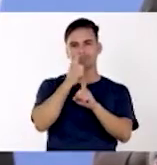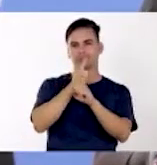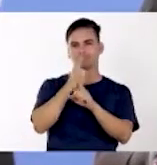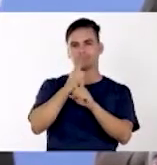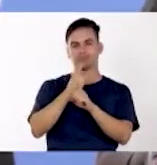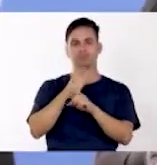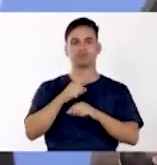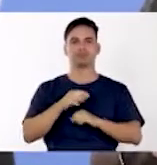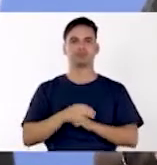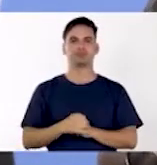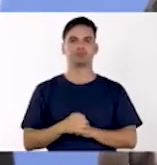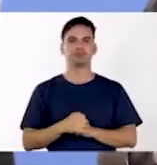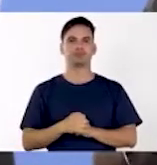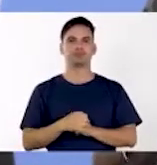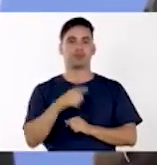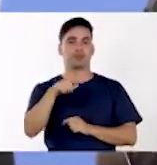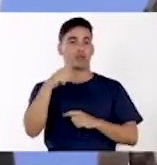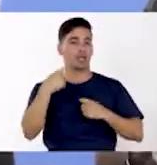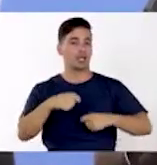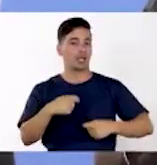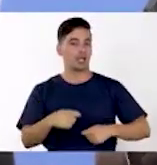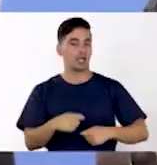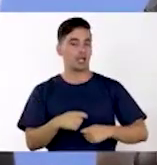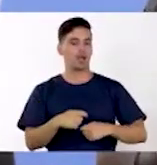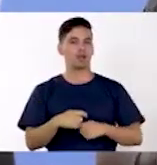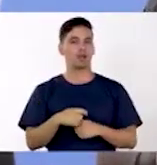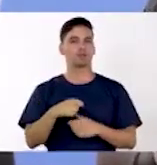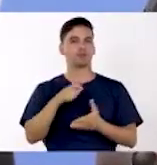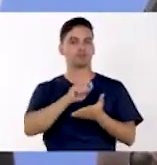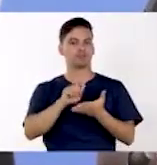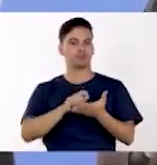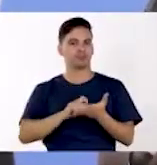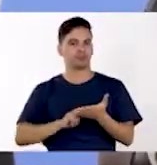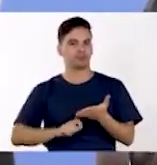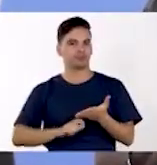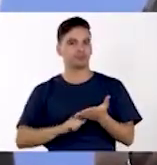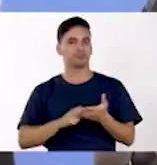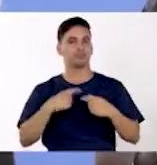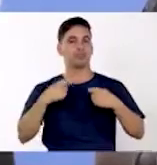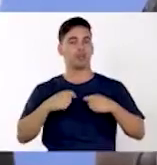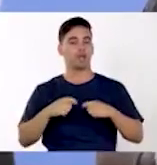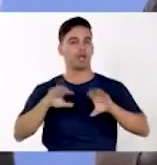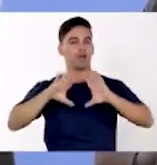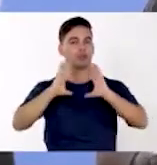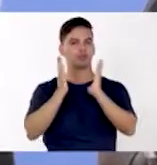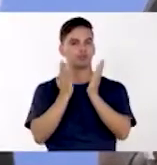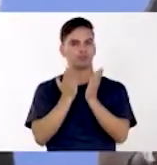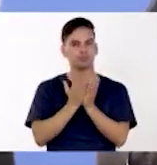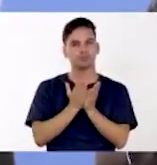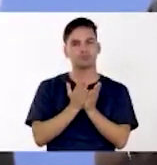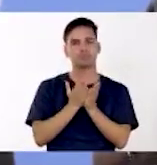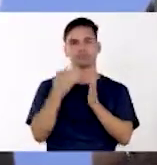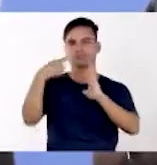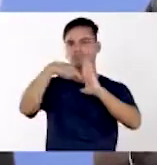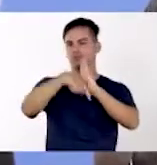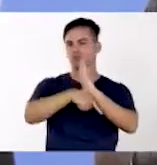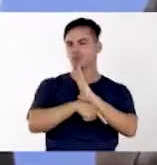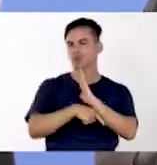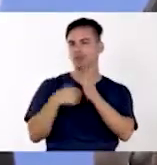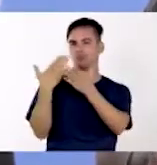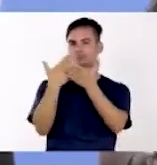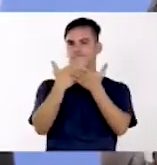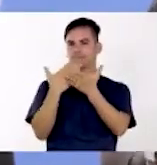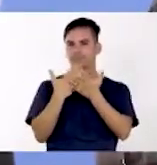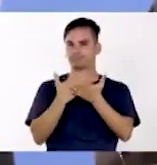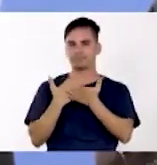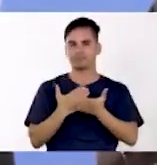que nos quedan, deben ustedes tomarlo, deben copiar, deben seguir